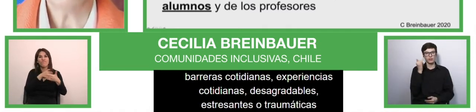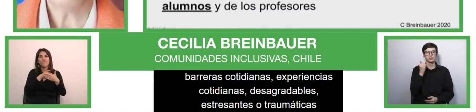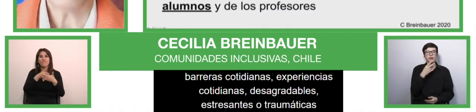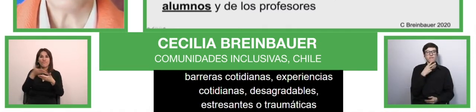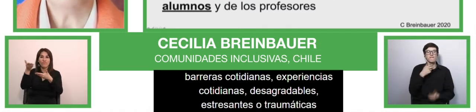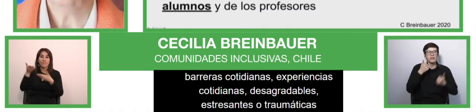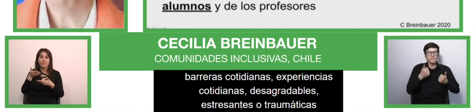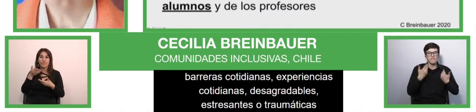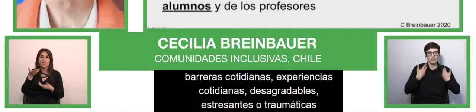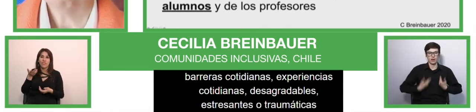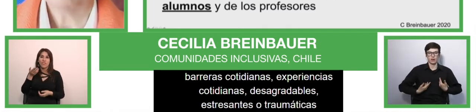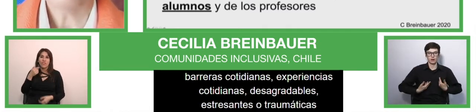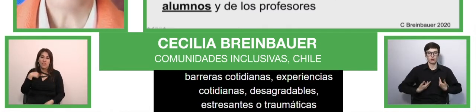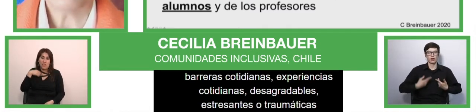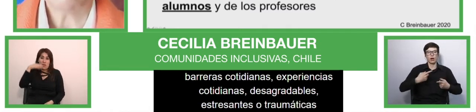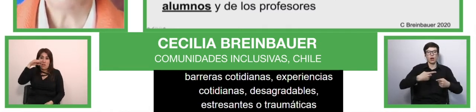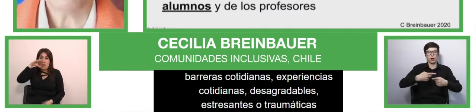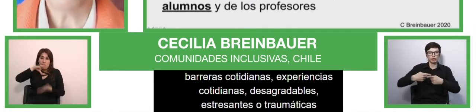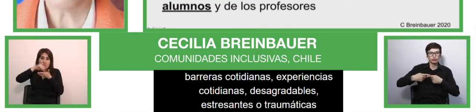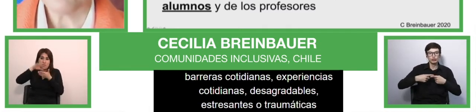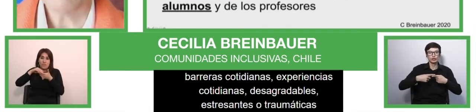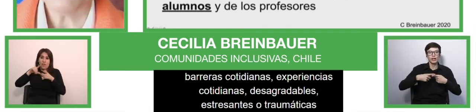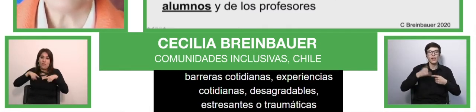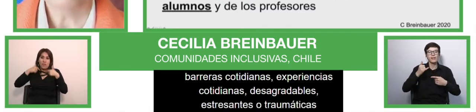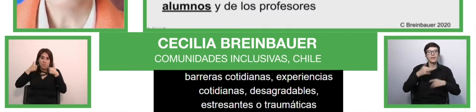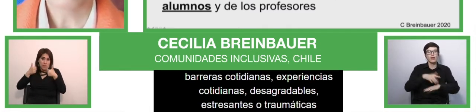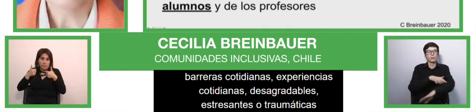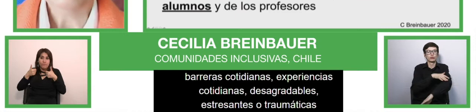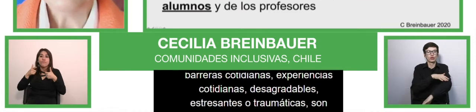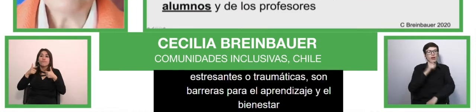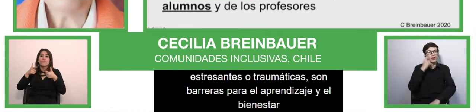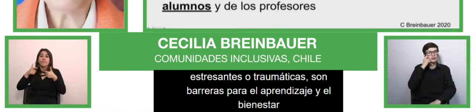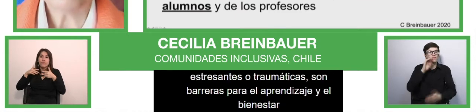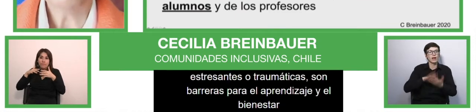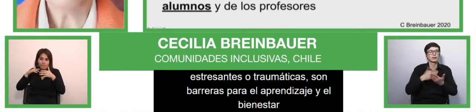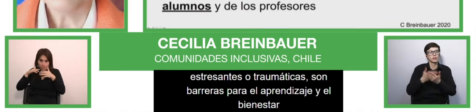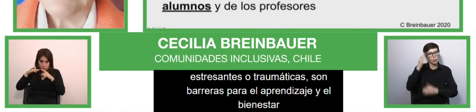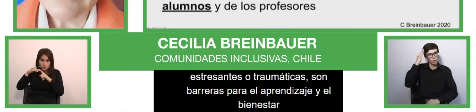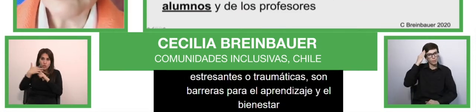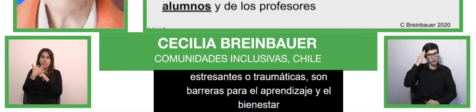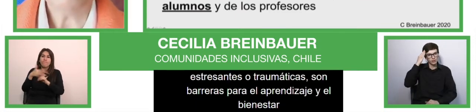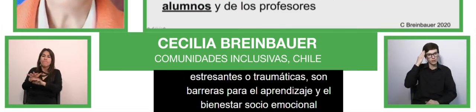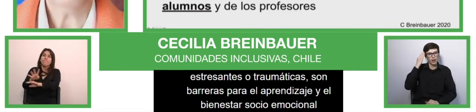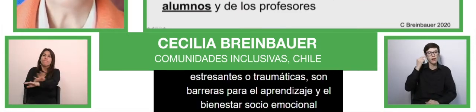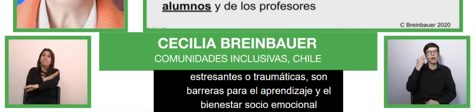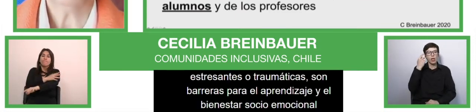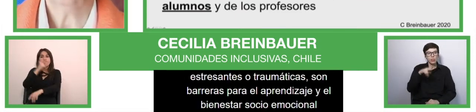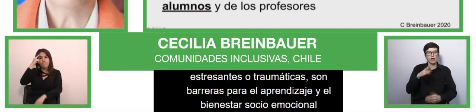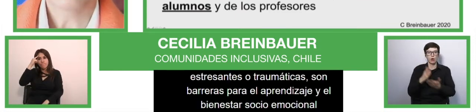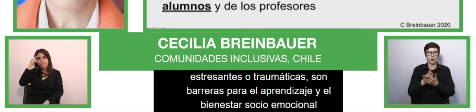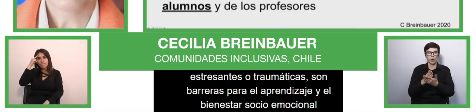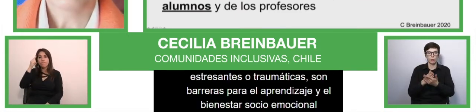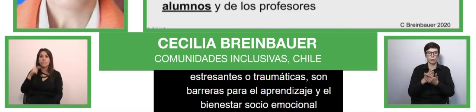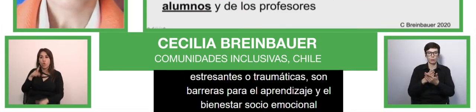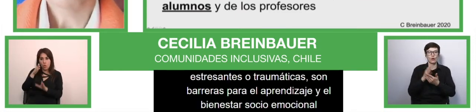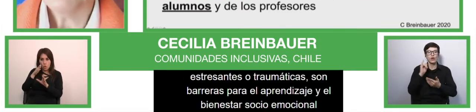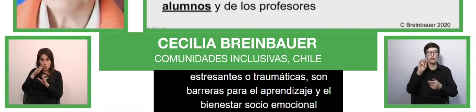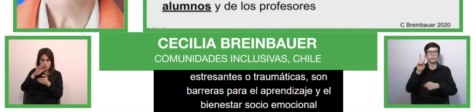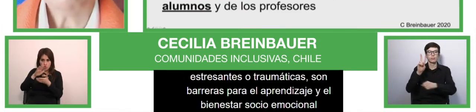socio emocional lo que llamamos algunos salud mental de los alumnos y de los profesores